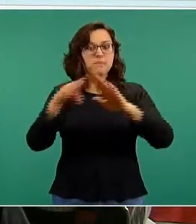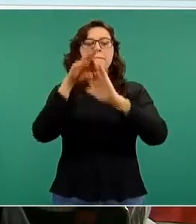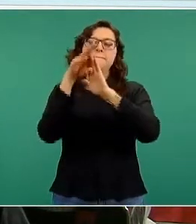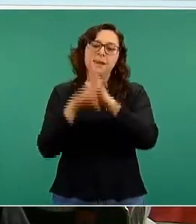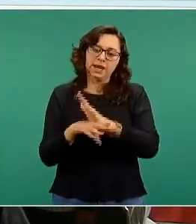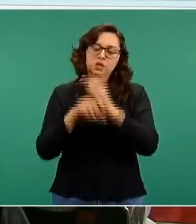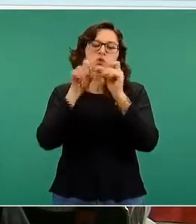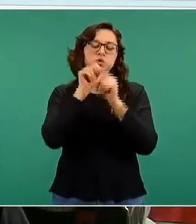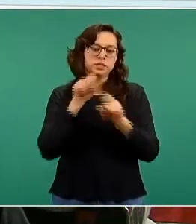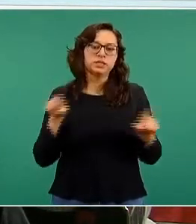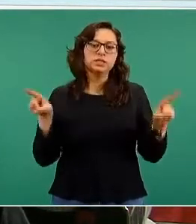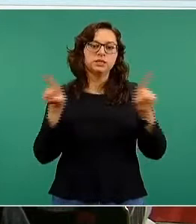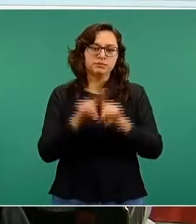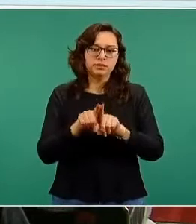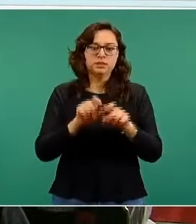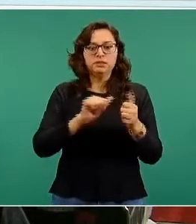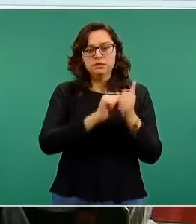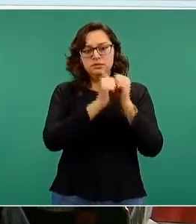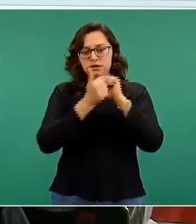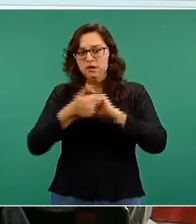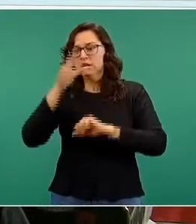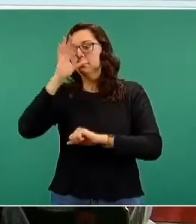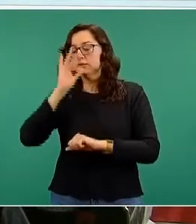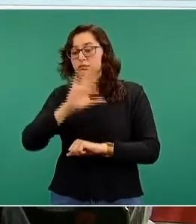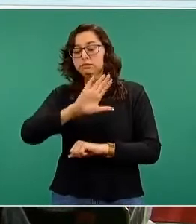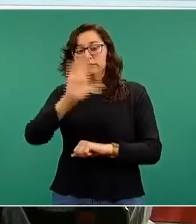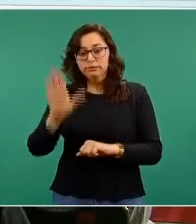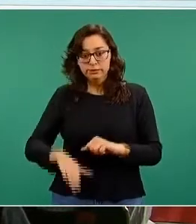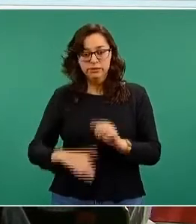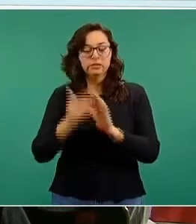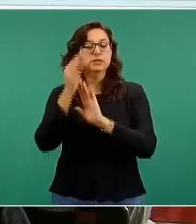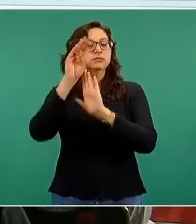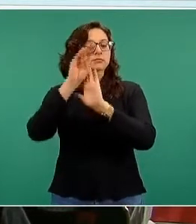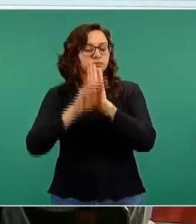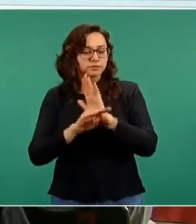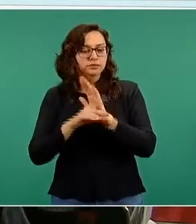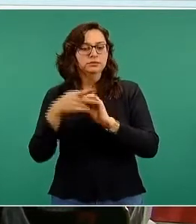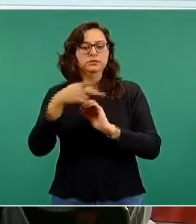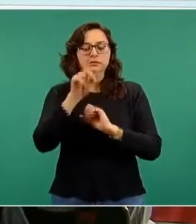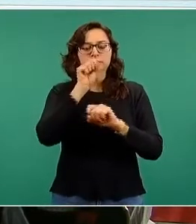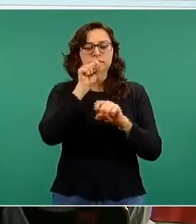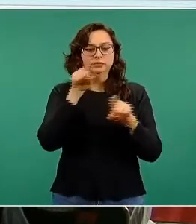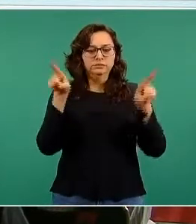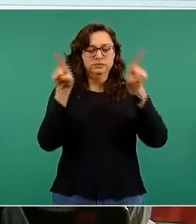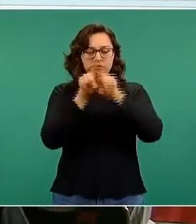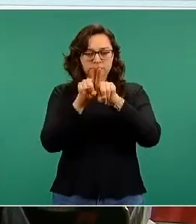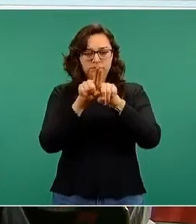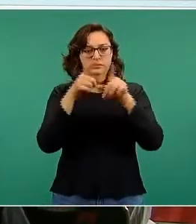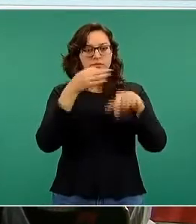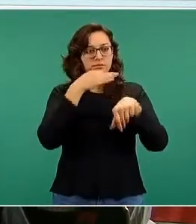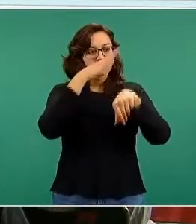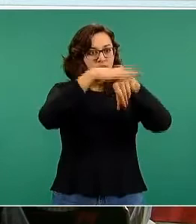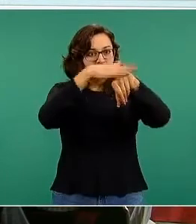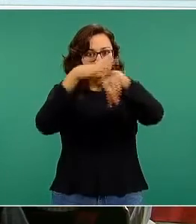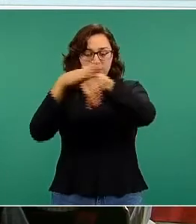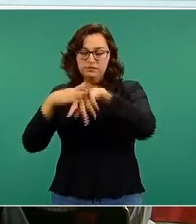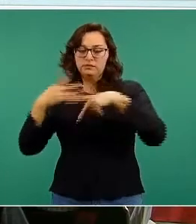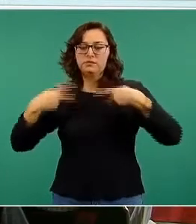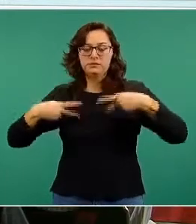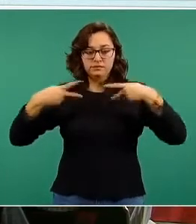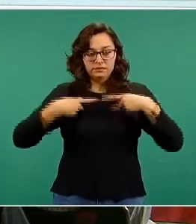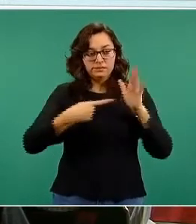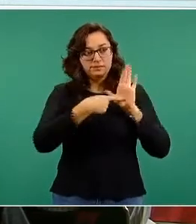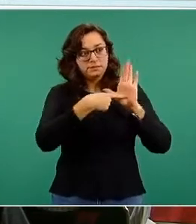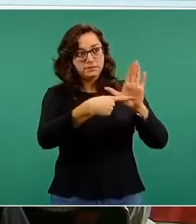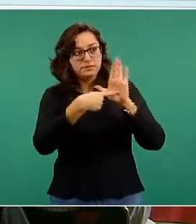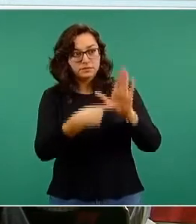tienen desenlaces inadecuados, pero también vamos a mandar el mensaje que las personas se recuperan, que con